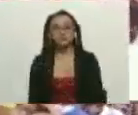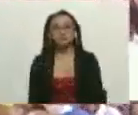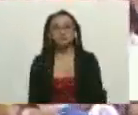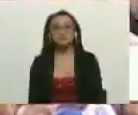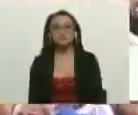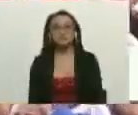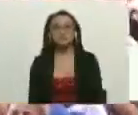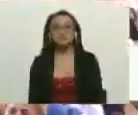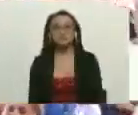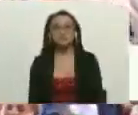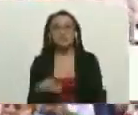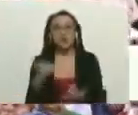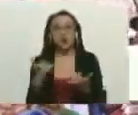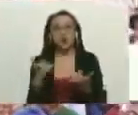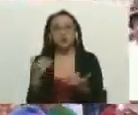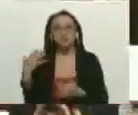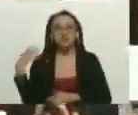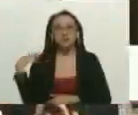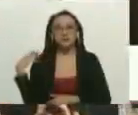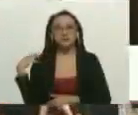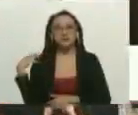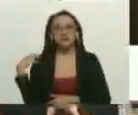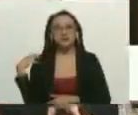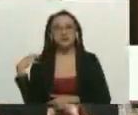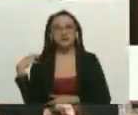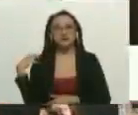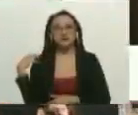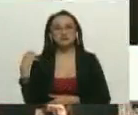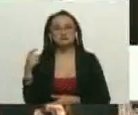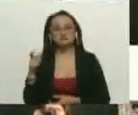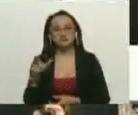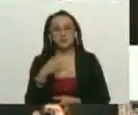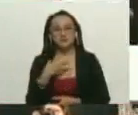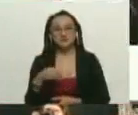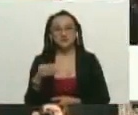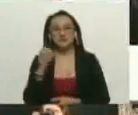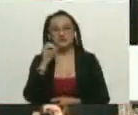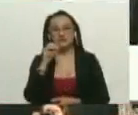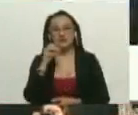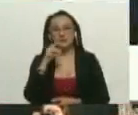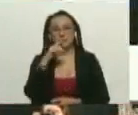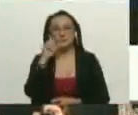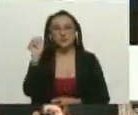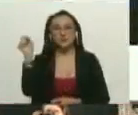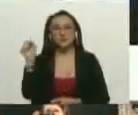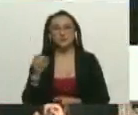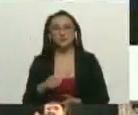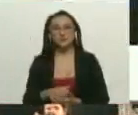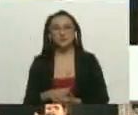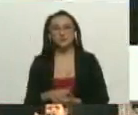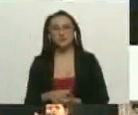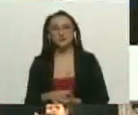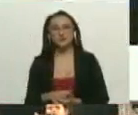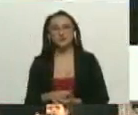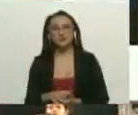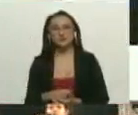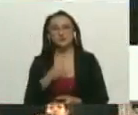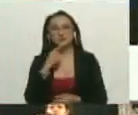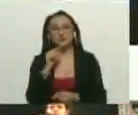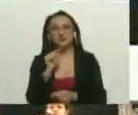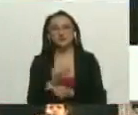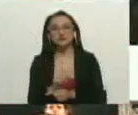Y hoy, mi capitán, mi comandante presidente Nicolás Maduro, lo decimos